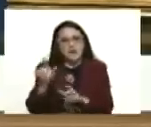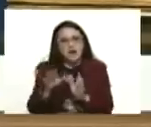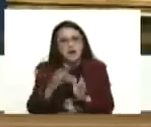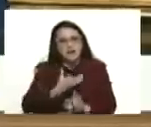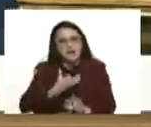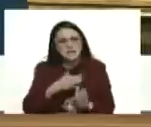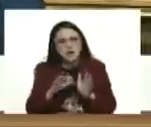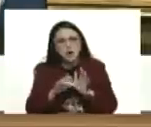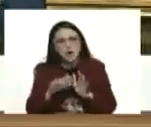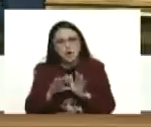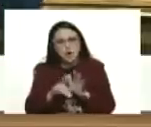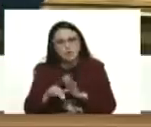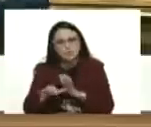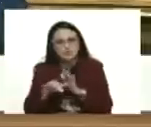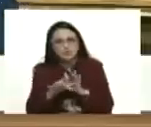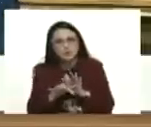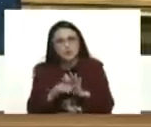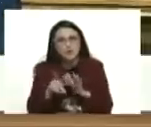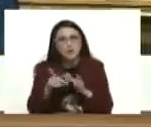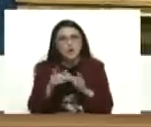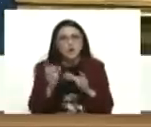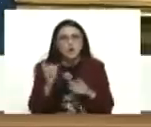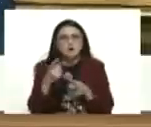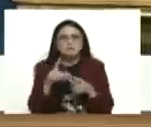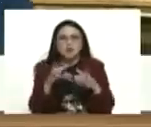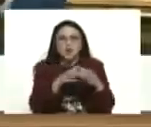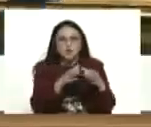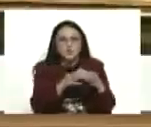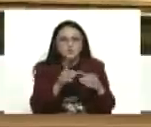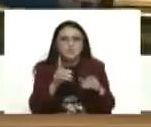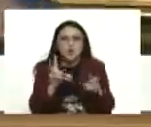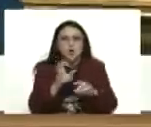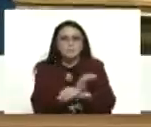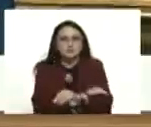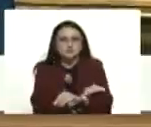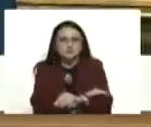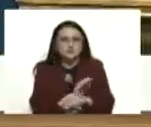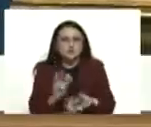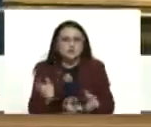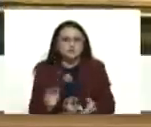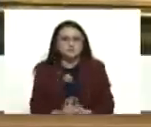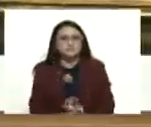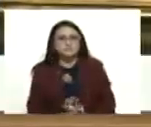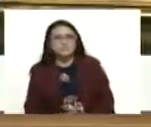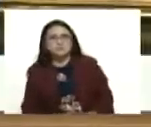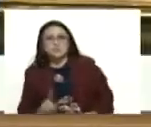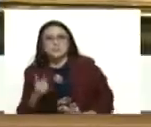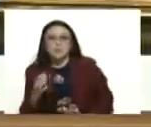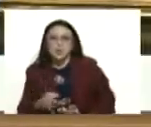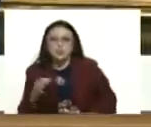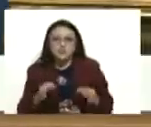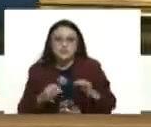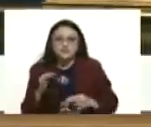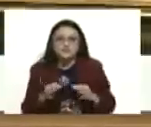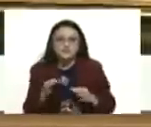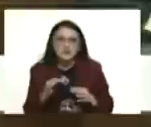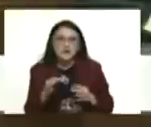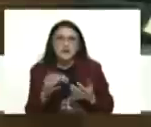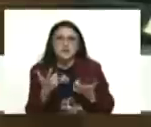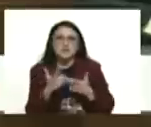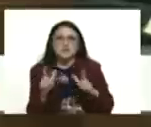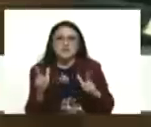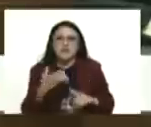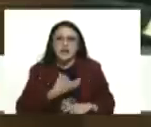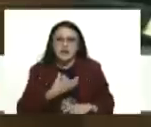y militan en Acción Democrática, o militan en Un Nuevo Tiempo, o militan en Primero Justicia. Libertad para